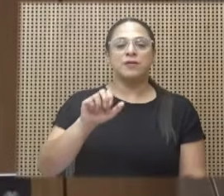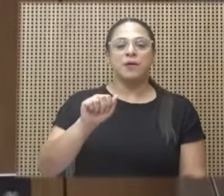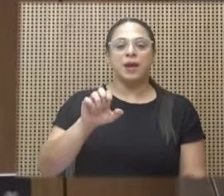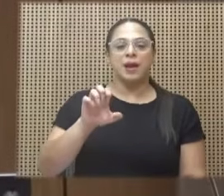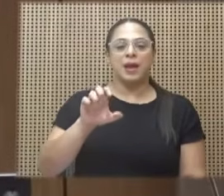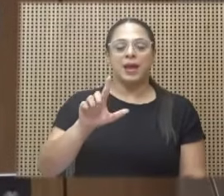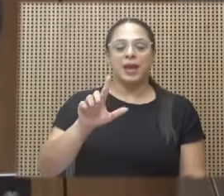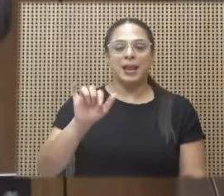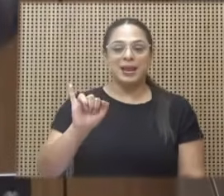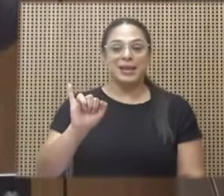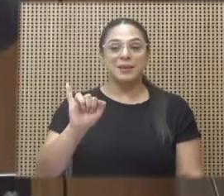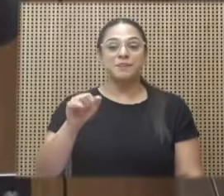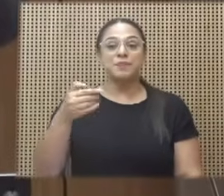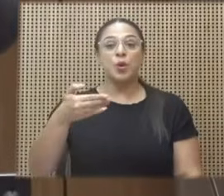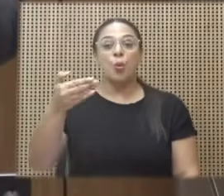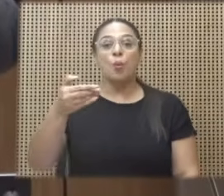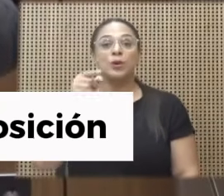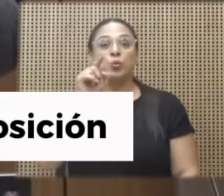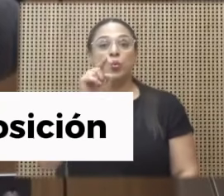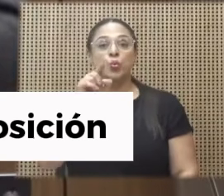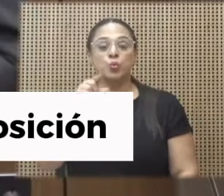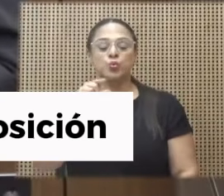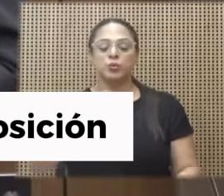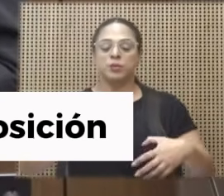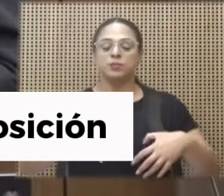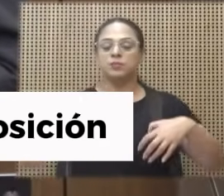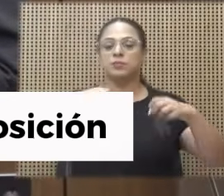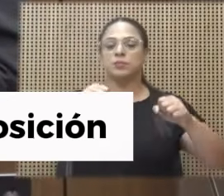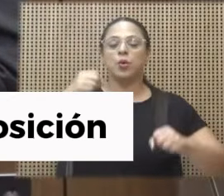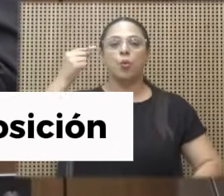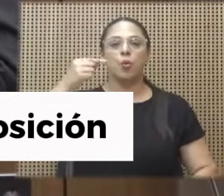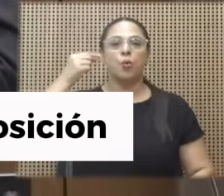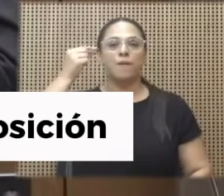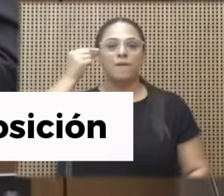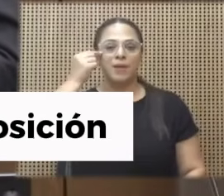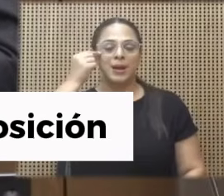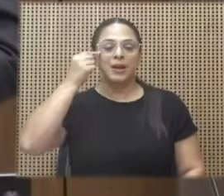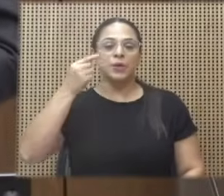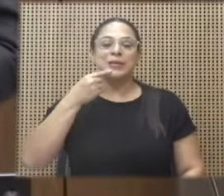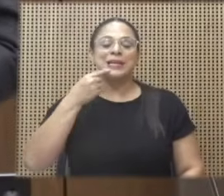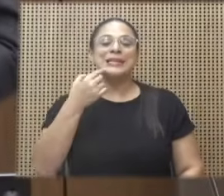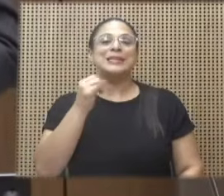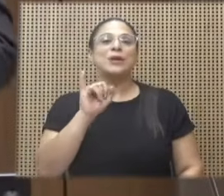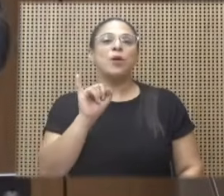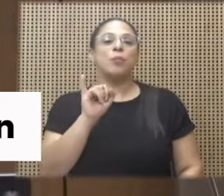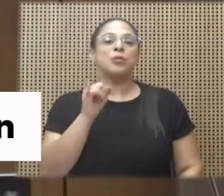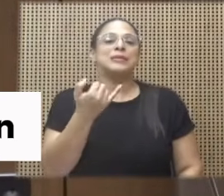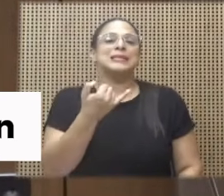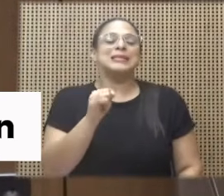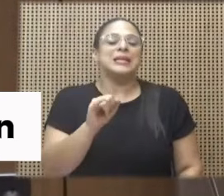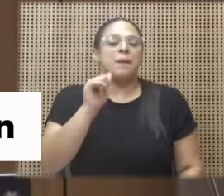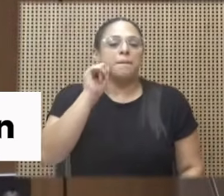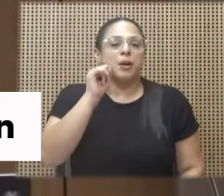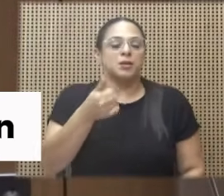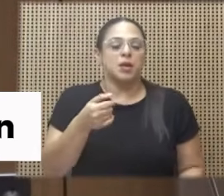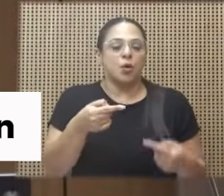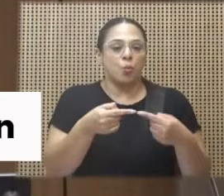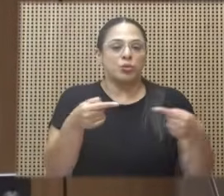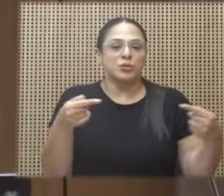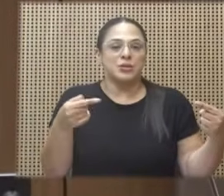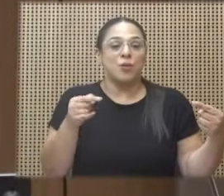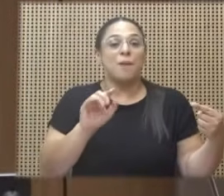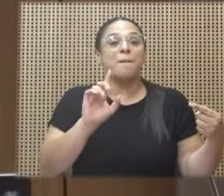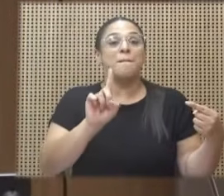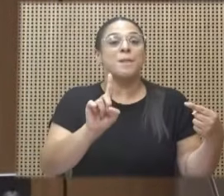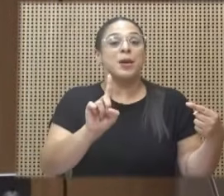Churchill: cuando estés en el gobierno, actúa como si mañana fueras a hacer oposición. Pero cuando estés en la